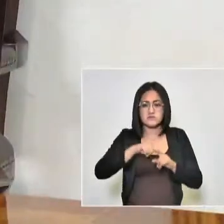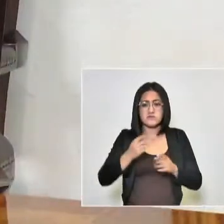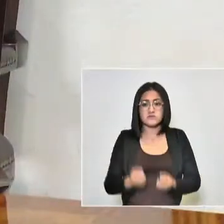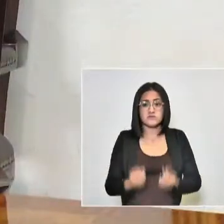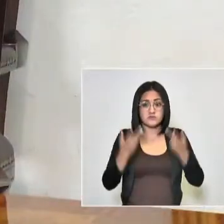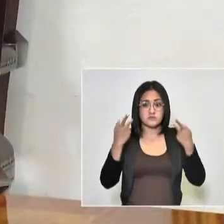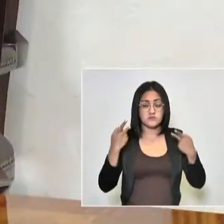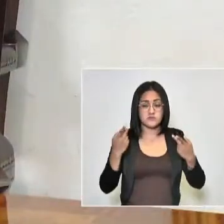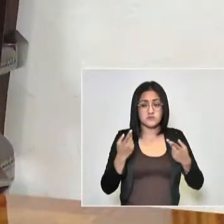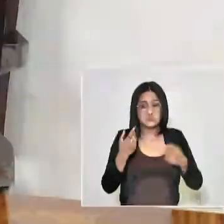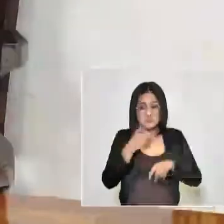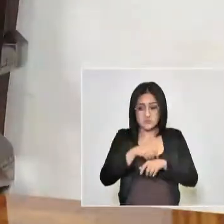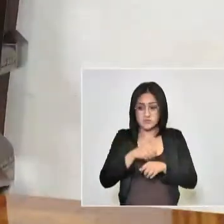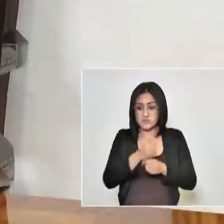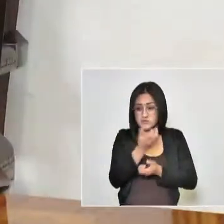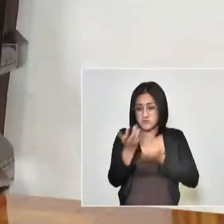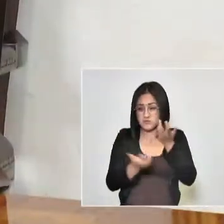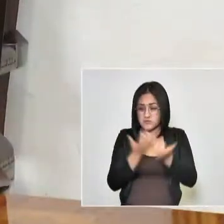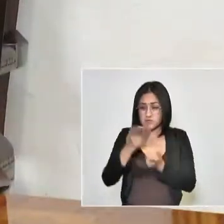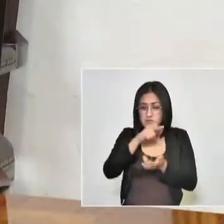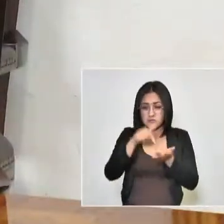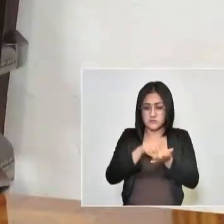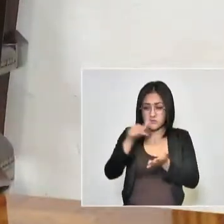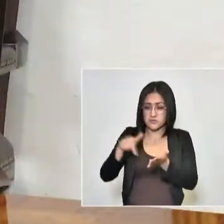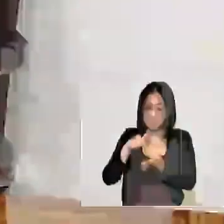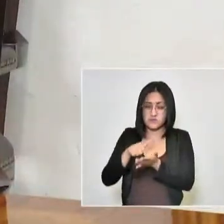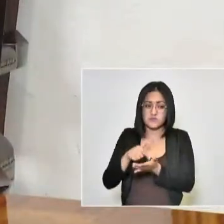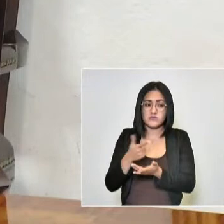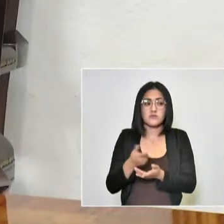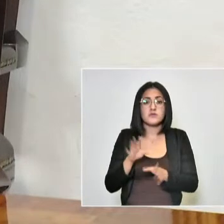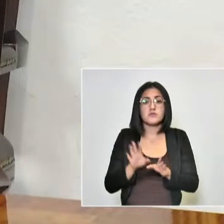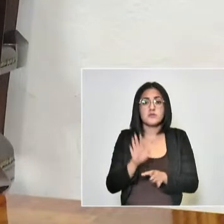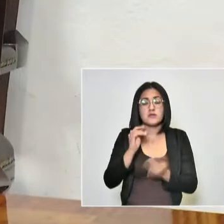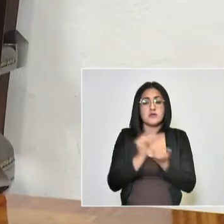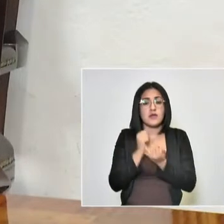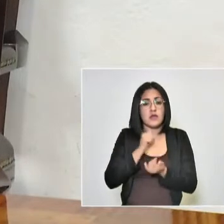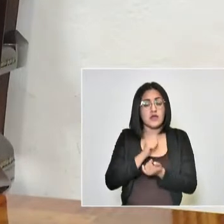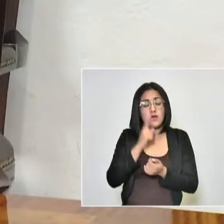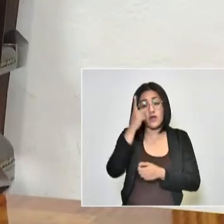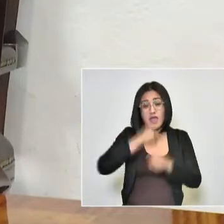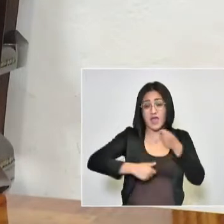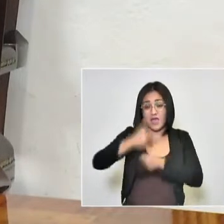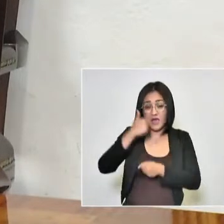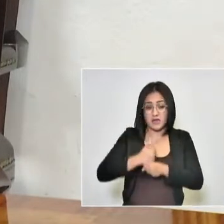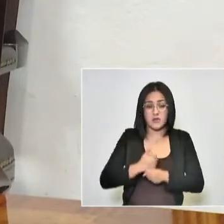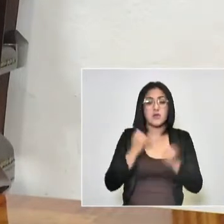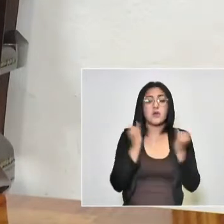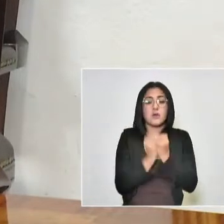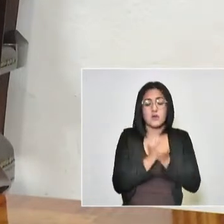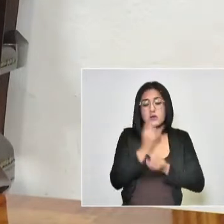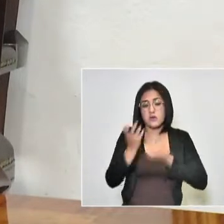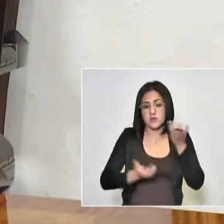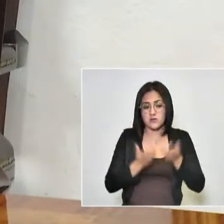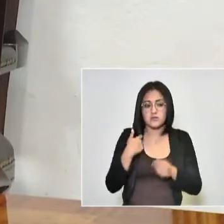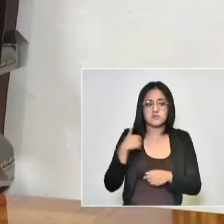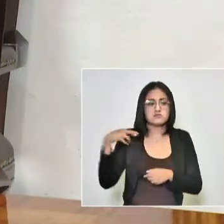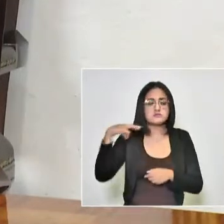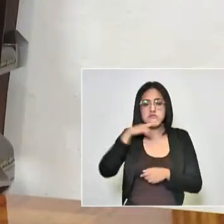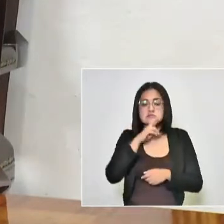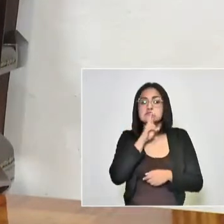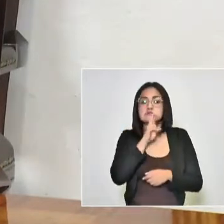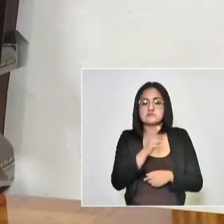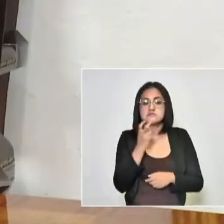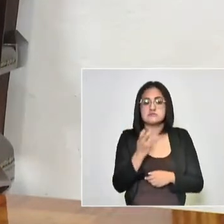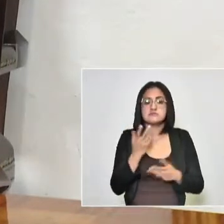incendios con un corte similar al del año pasado. Esto es porque podemos responder mucho más